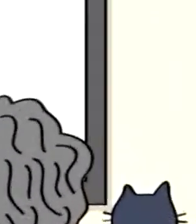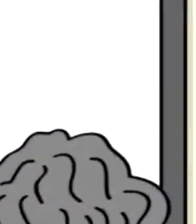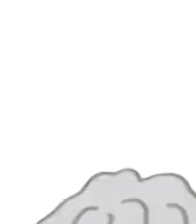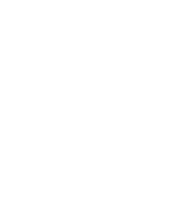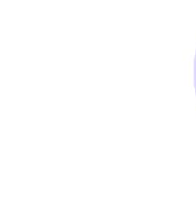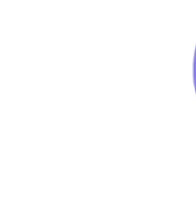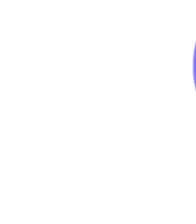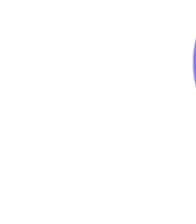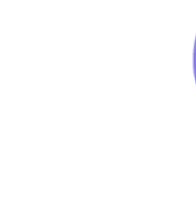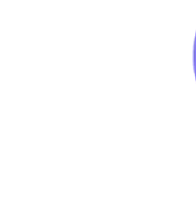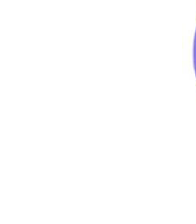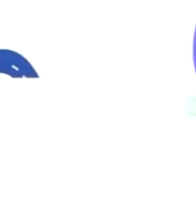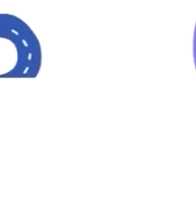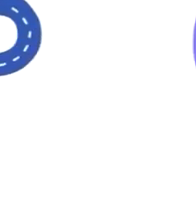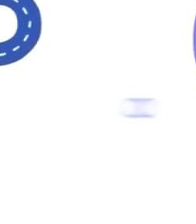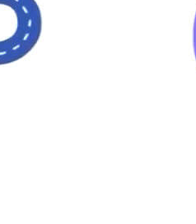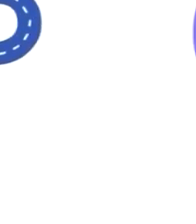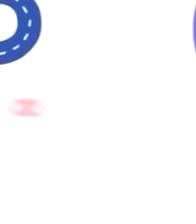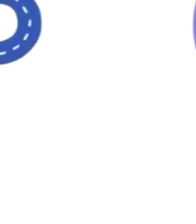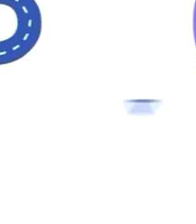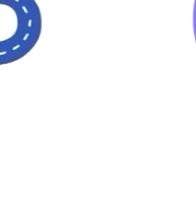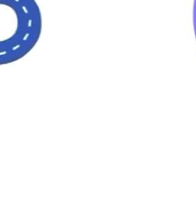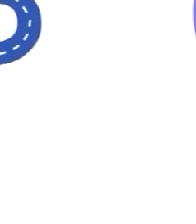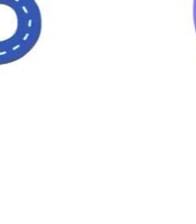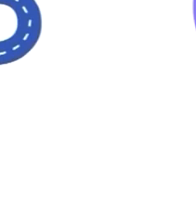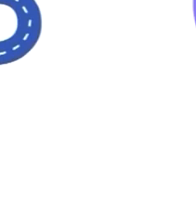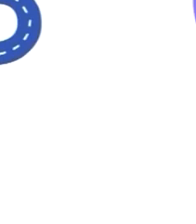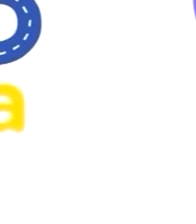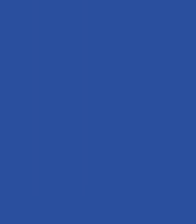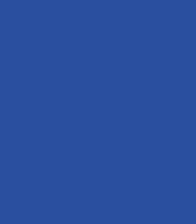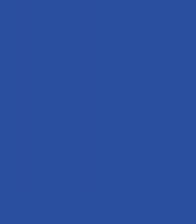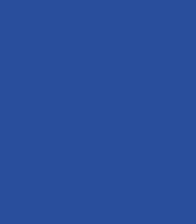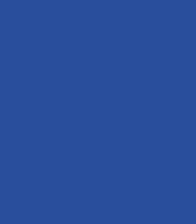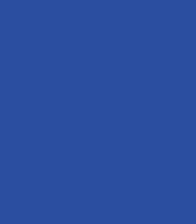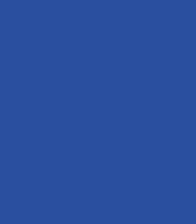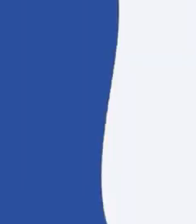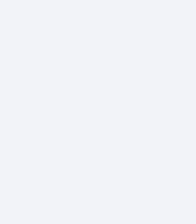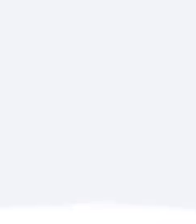Aprendo en Casa, una iniciativa del Ministerio de Educación.